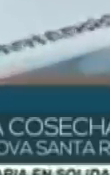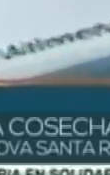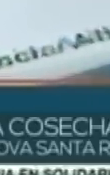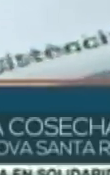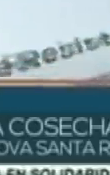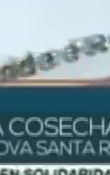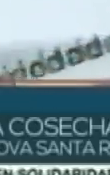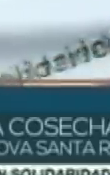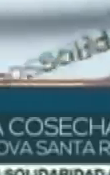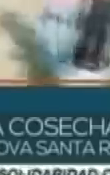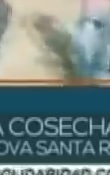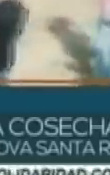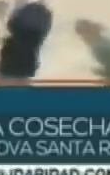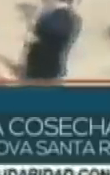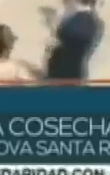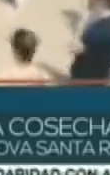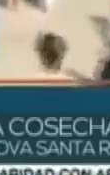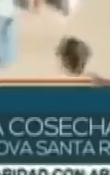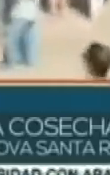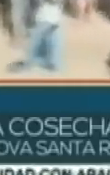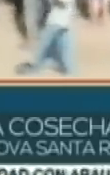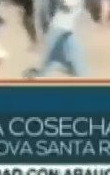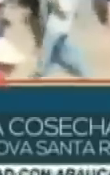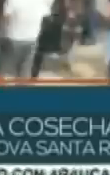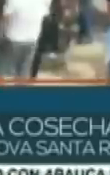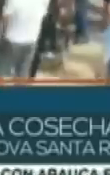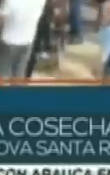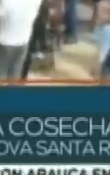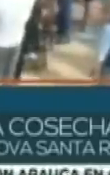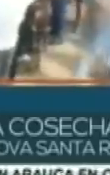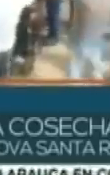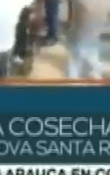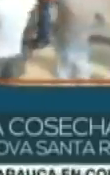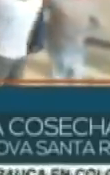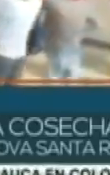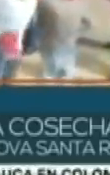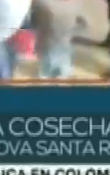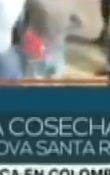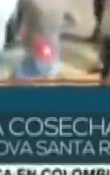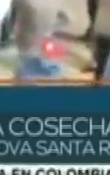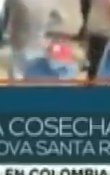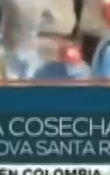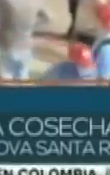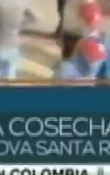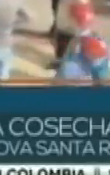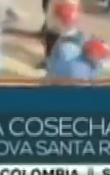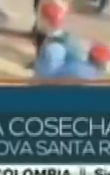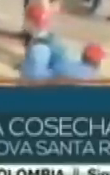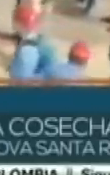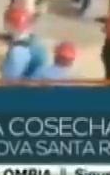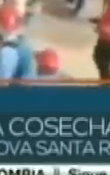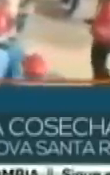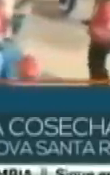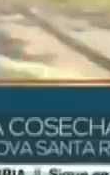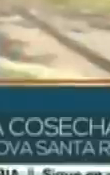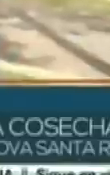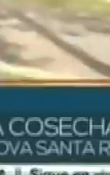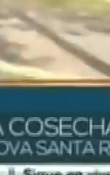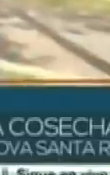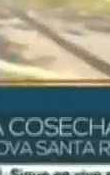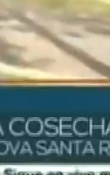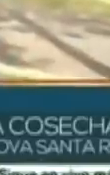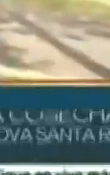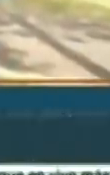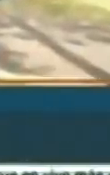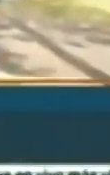El MST festejó su 19ª cosecha de arroz orgánico en la cooperativa Nova Santa Rita, ubicada en Río Grande do